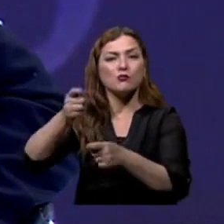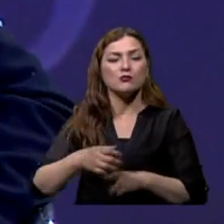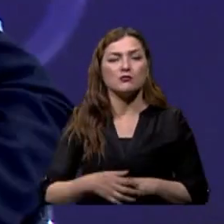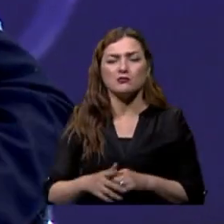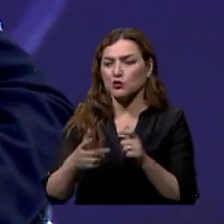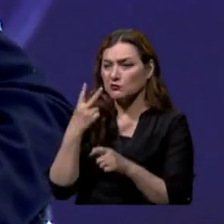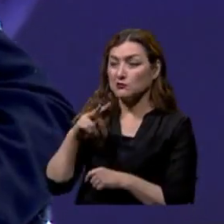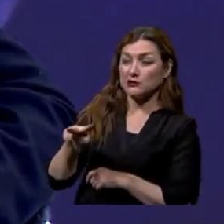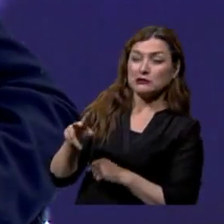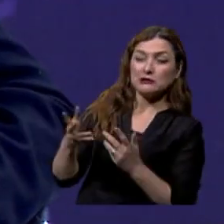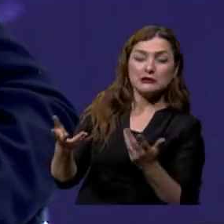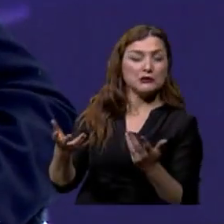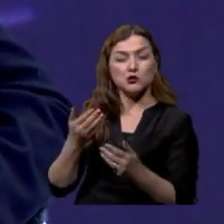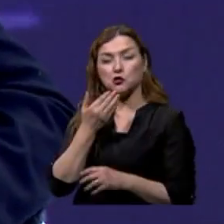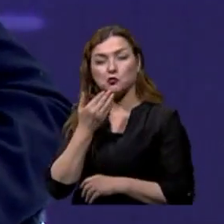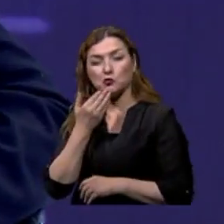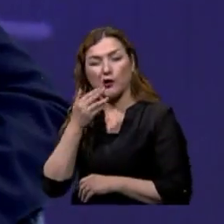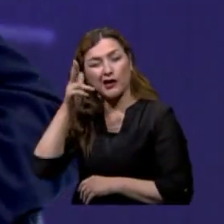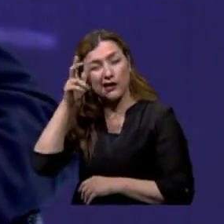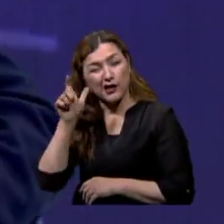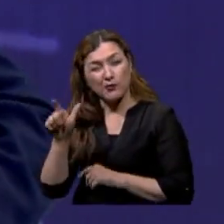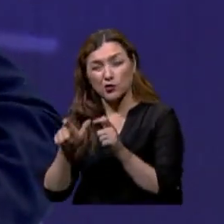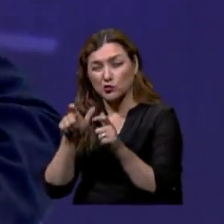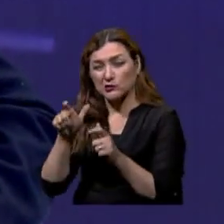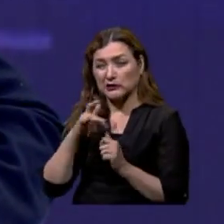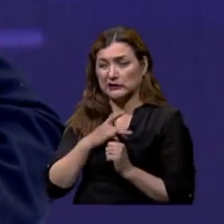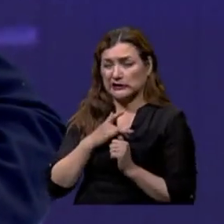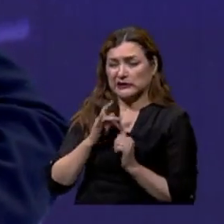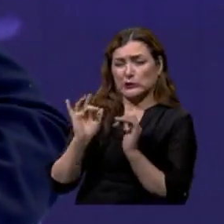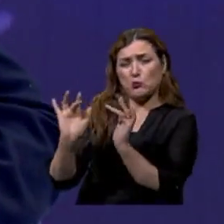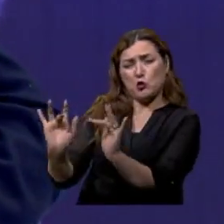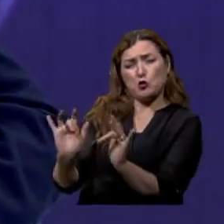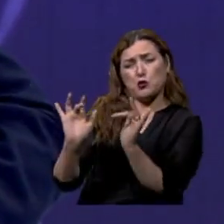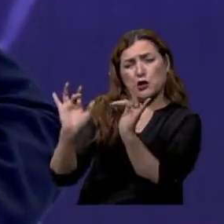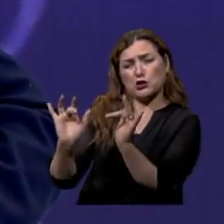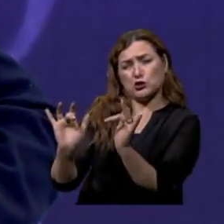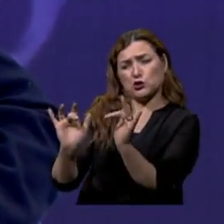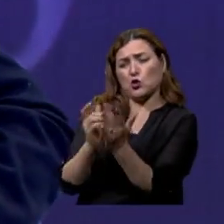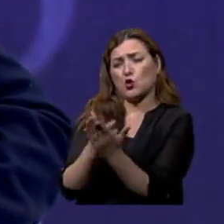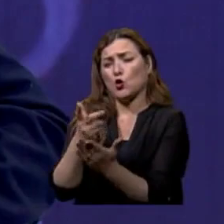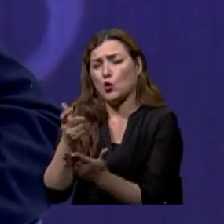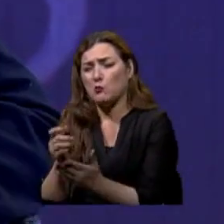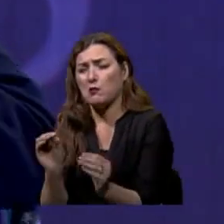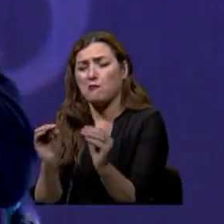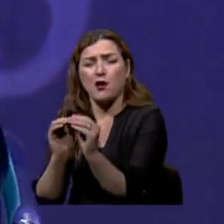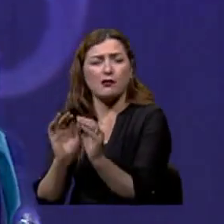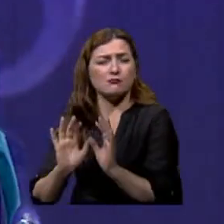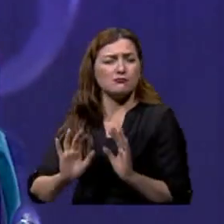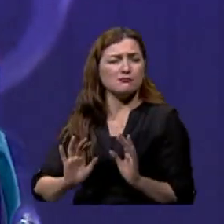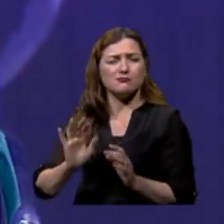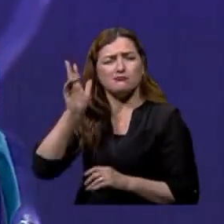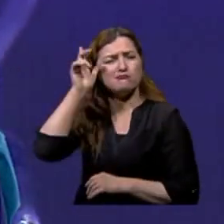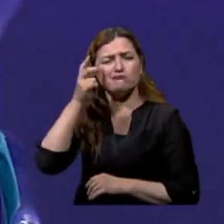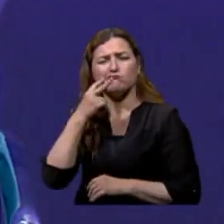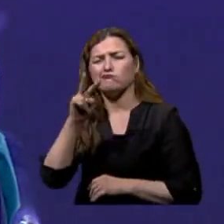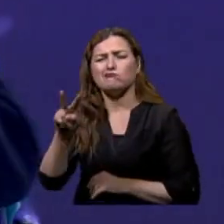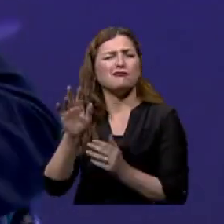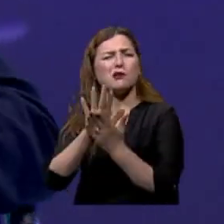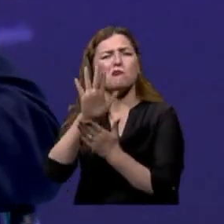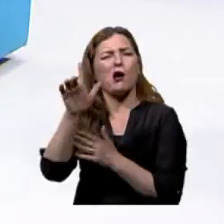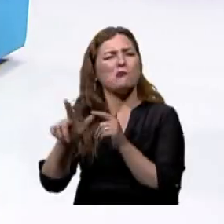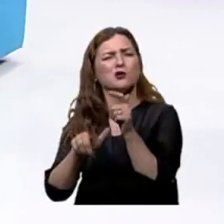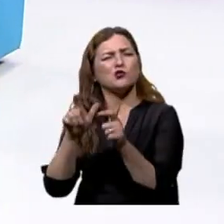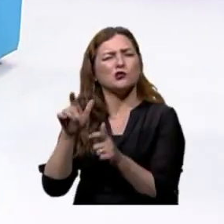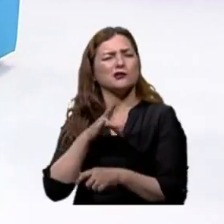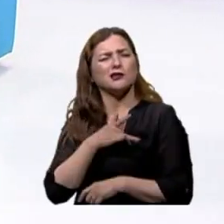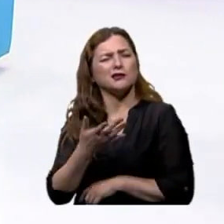ve la gente? A veces tú crees que la gente te siente pena y por eso te compra más. ¿Cómo crees que te ve la gente que tal vez